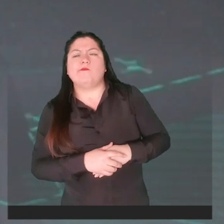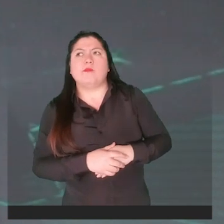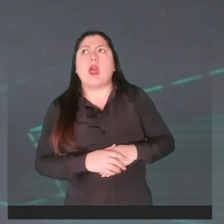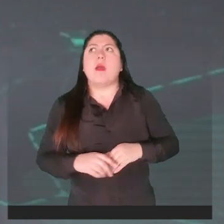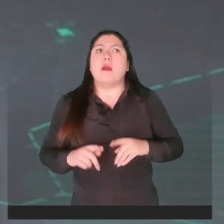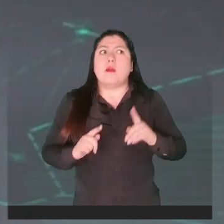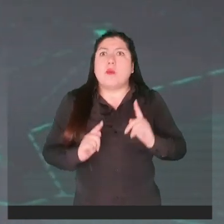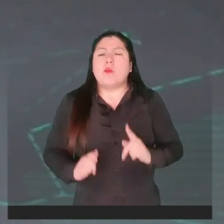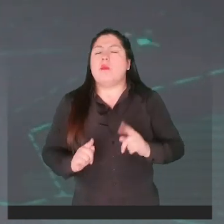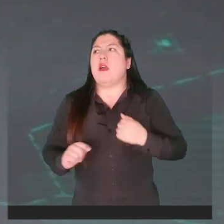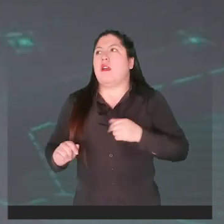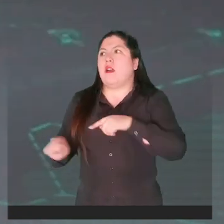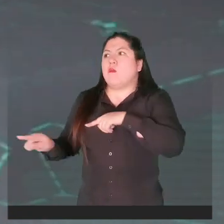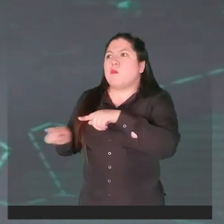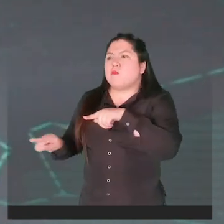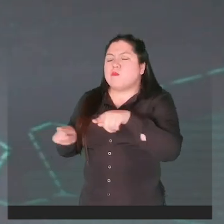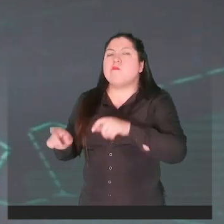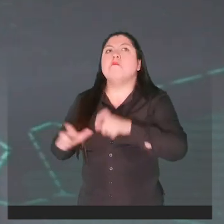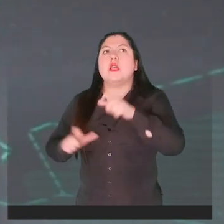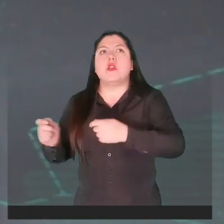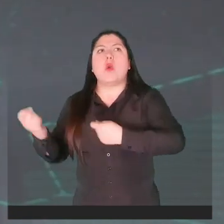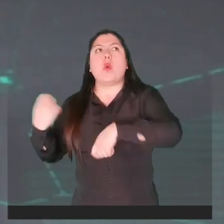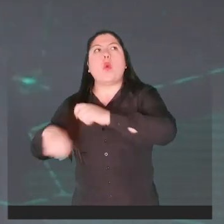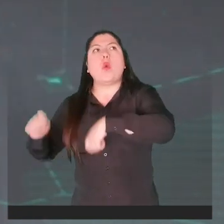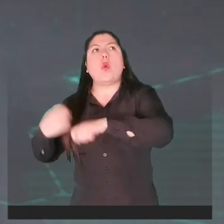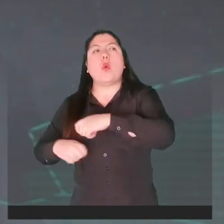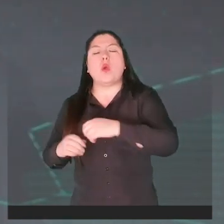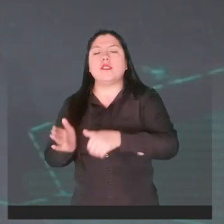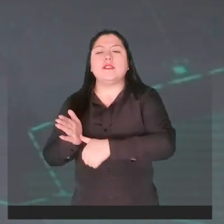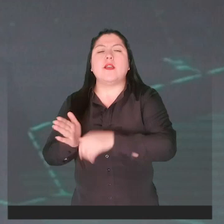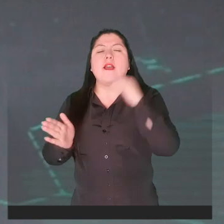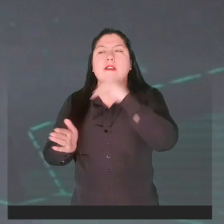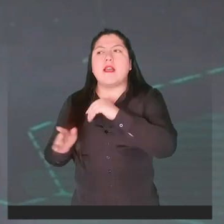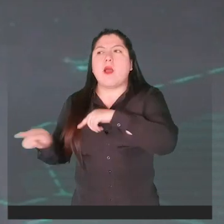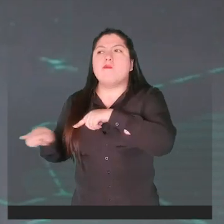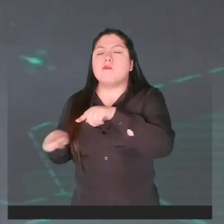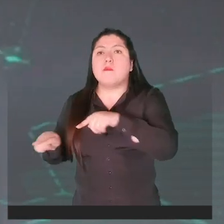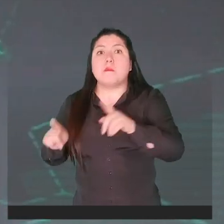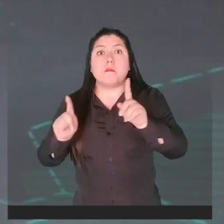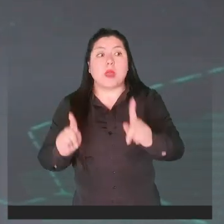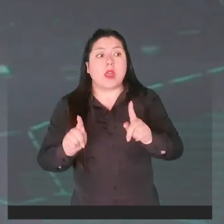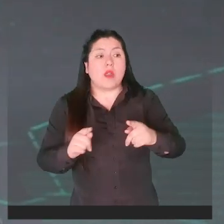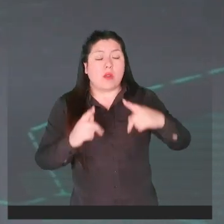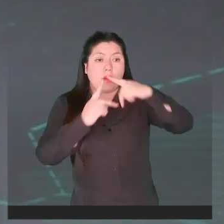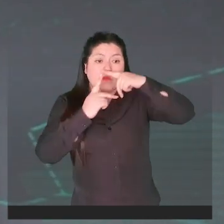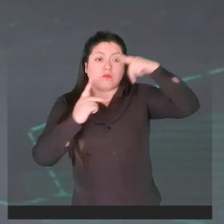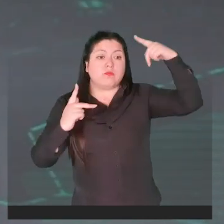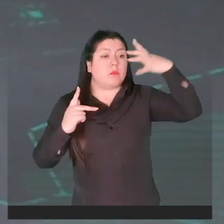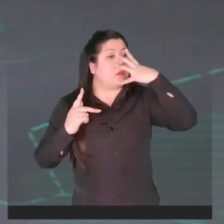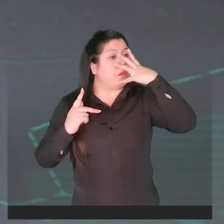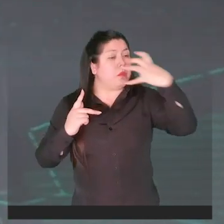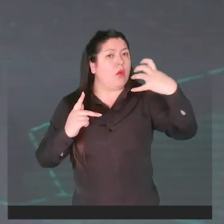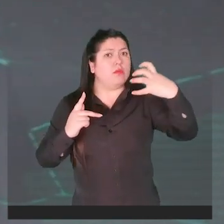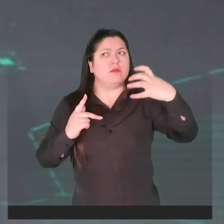estaban vendiendo identificaciones a través del ANI. Hoy con esta biometría queda totalmente abolido